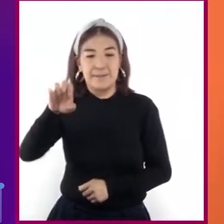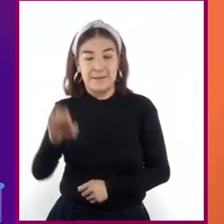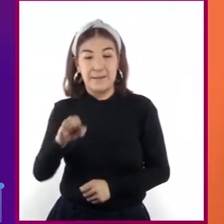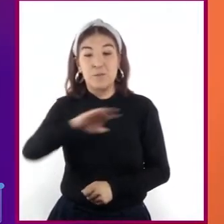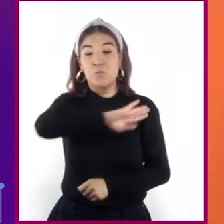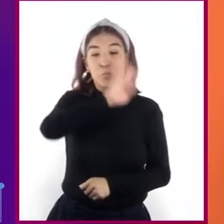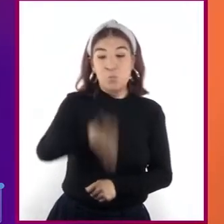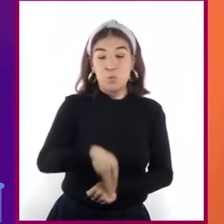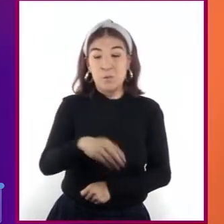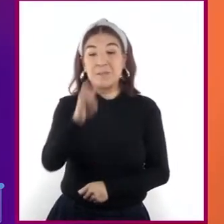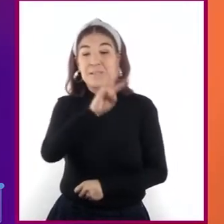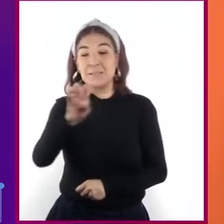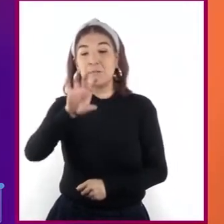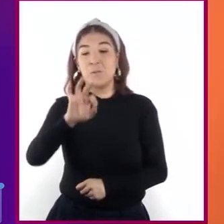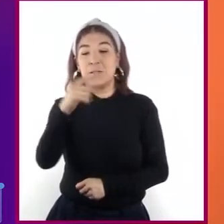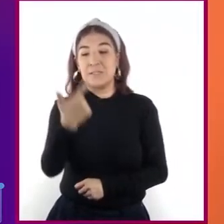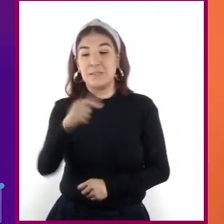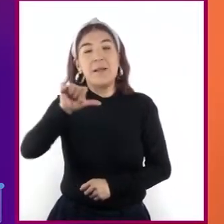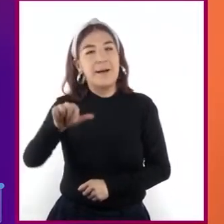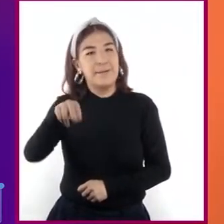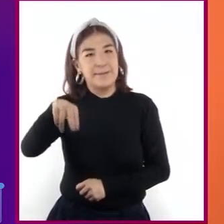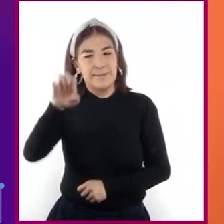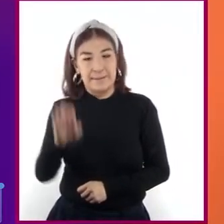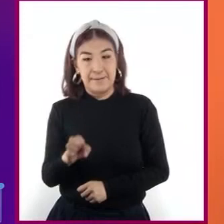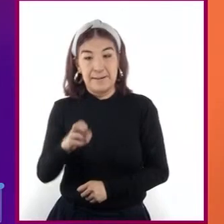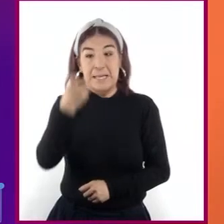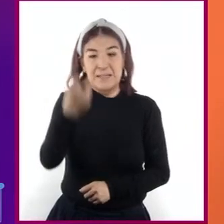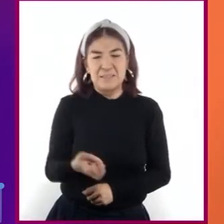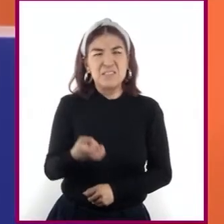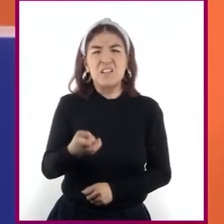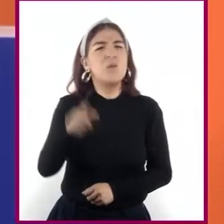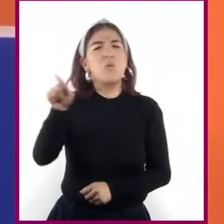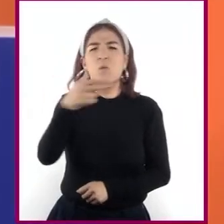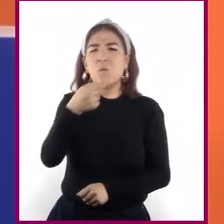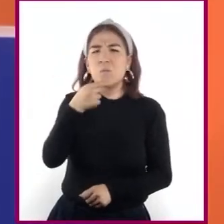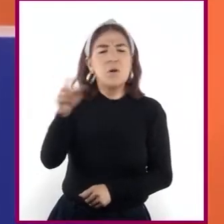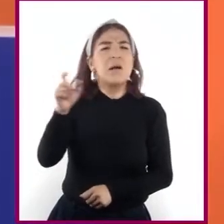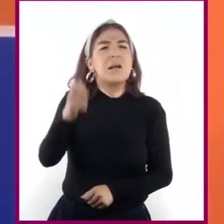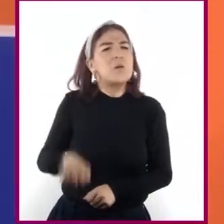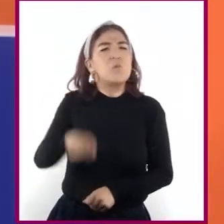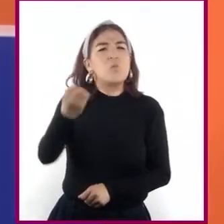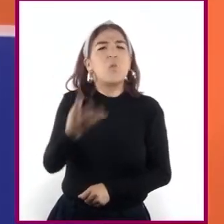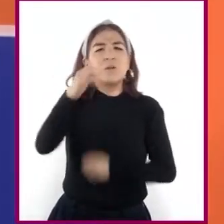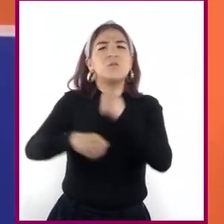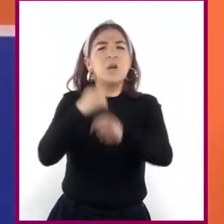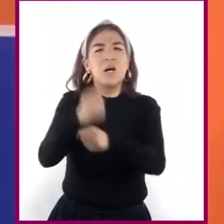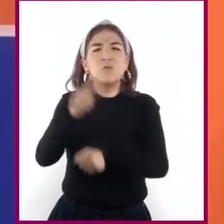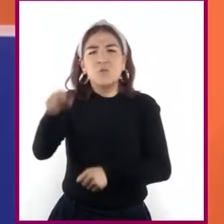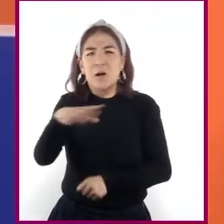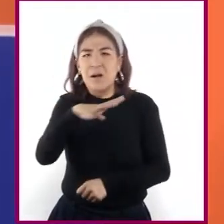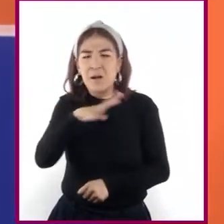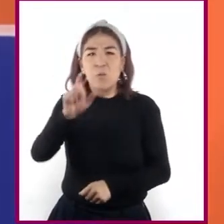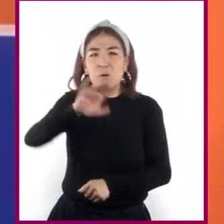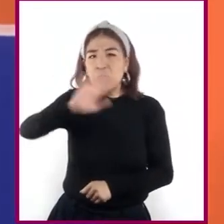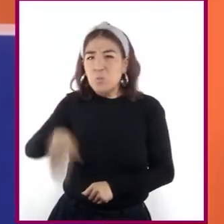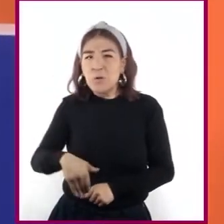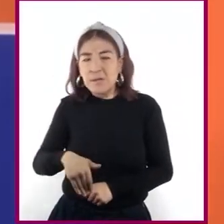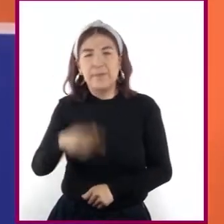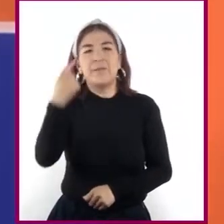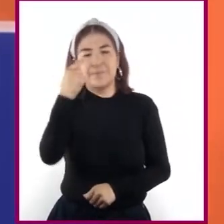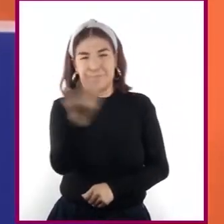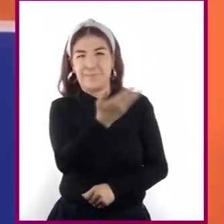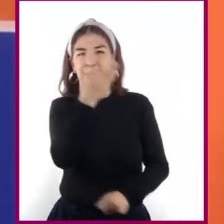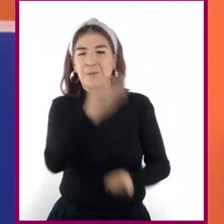347 antes de nuestra era. ¿A qué edad murió Platón? Para resolver este problema, reflexionen lo siguiente.